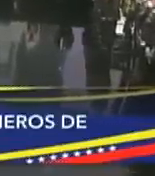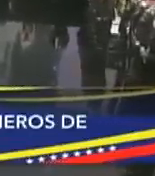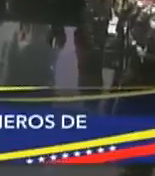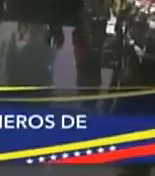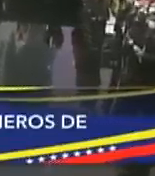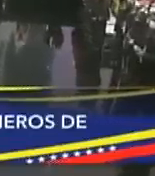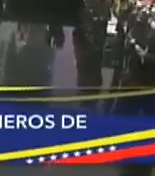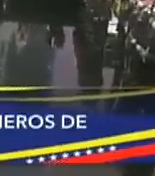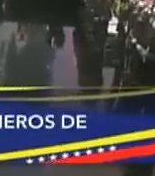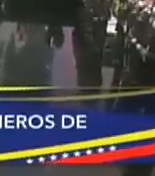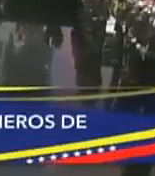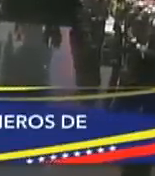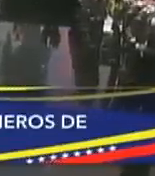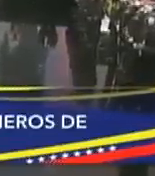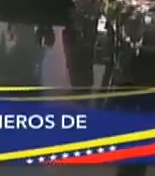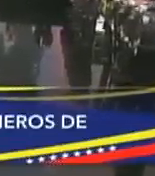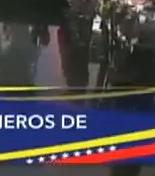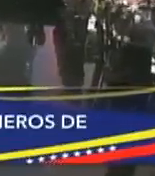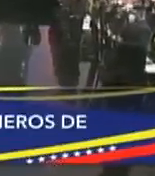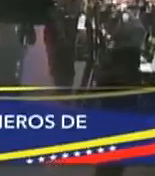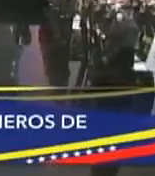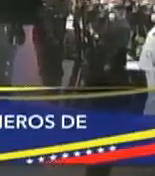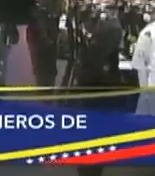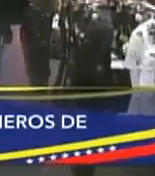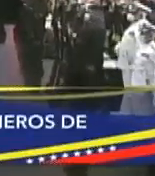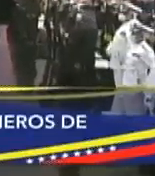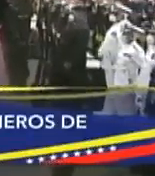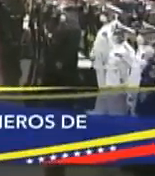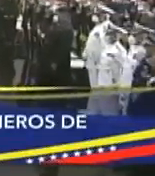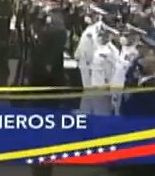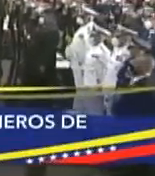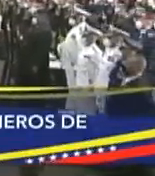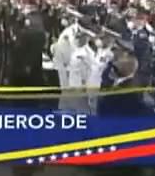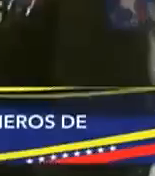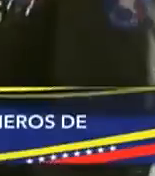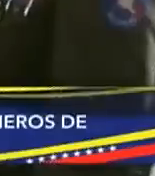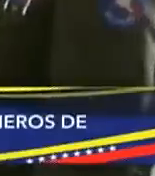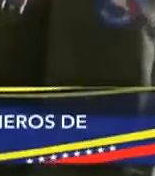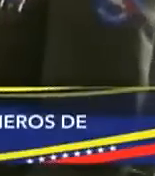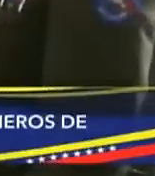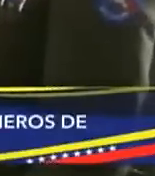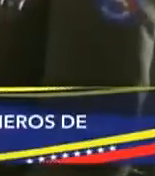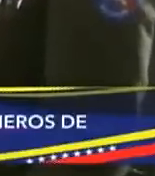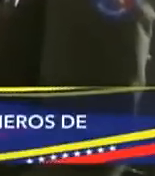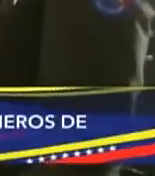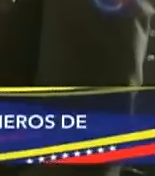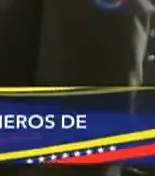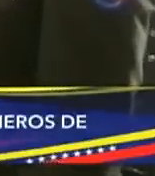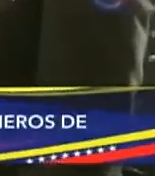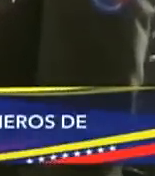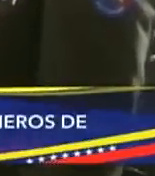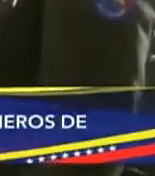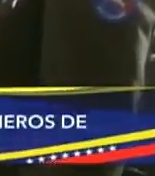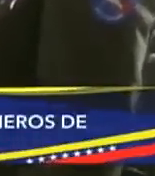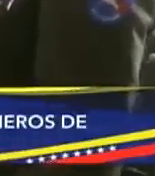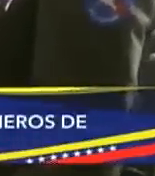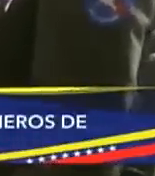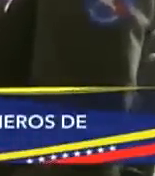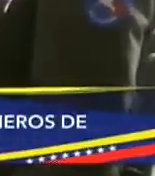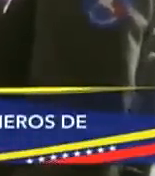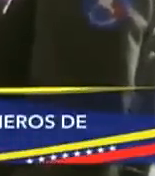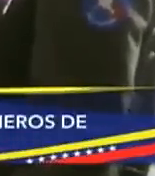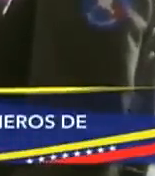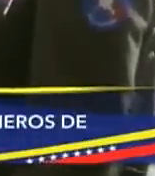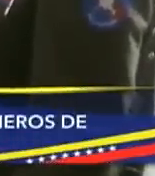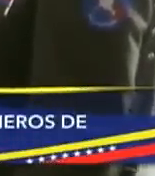de presencia en este solemne espacio, el Mausoleo del Libertador, espacio inaugurado en el año